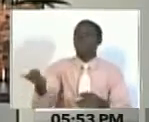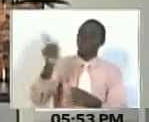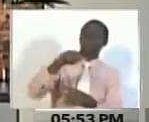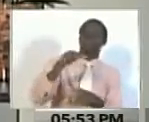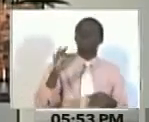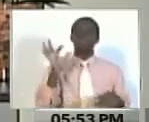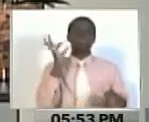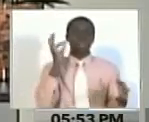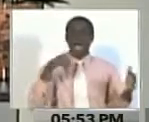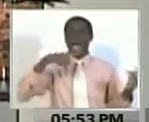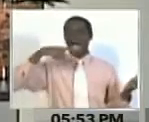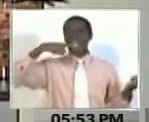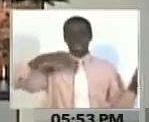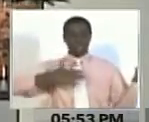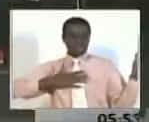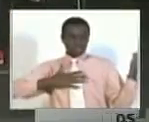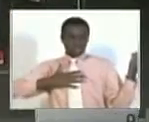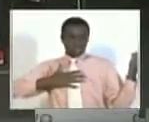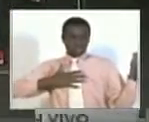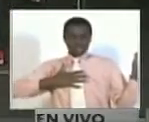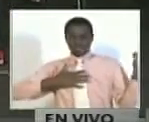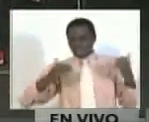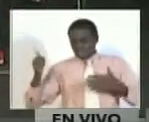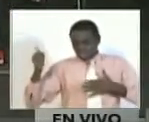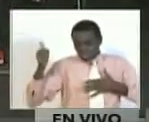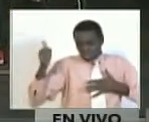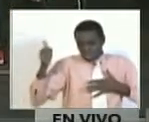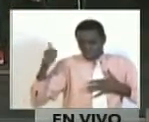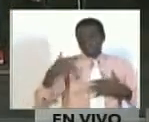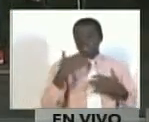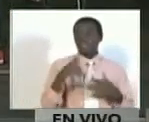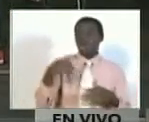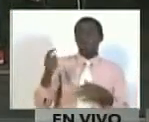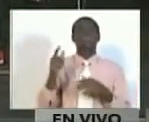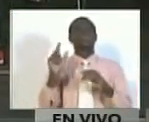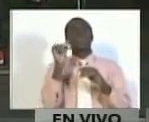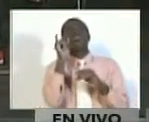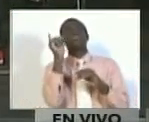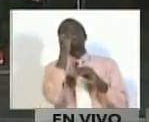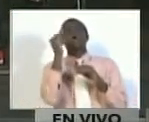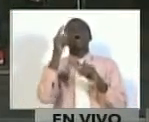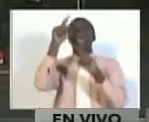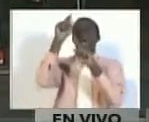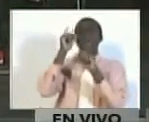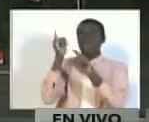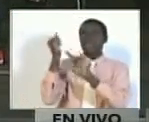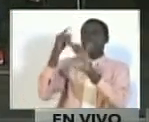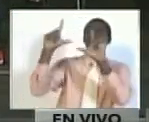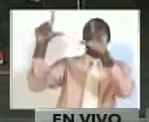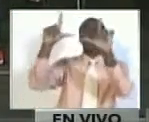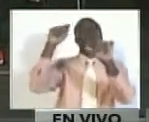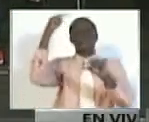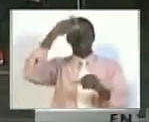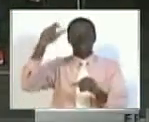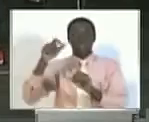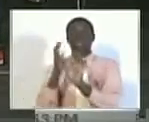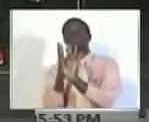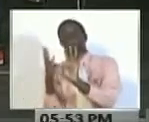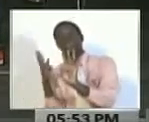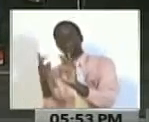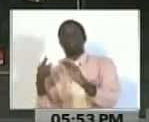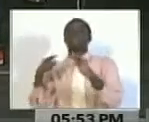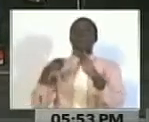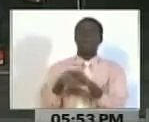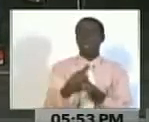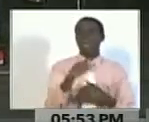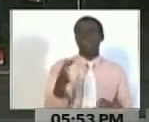y ver la fila, lo que ustedes ven de fondo, no sé si el director Luis Pérez lo puede ponchar, esta gente que está por allá está haciendo la fila para entrar a ver la cantata